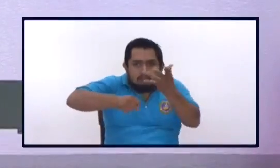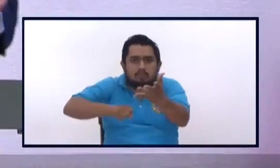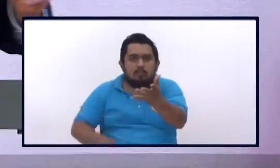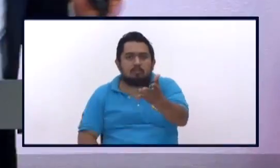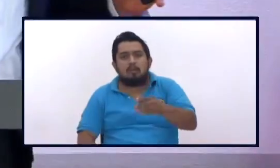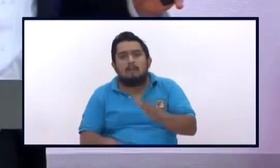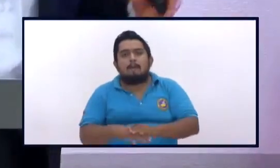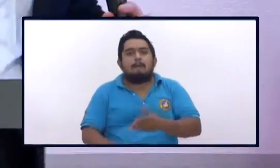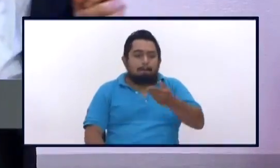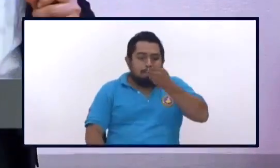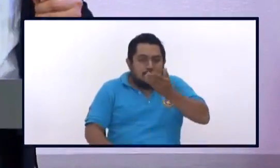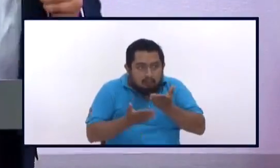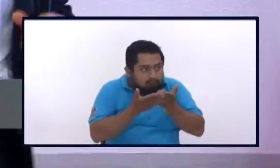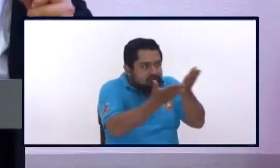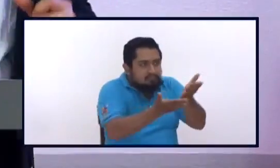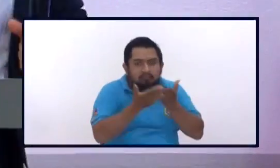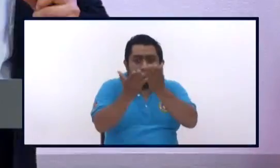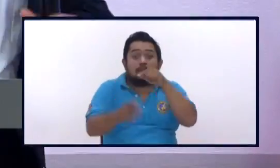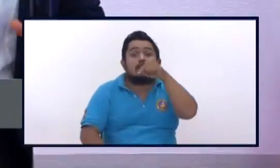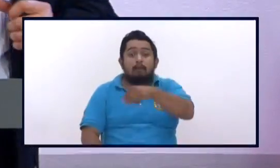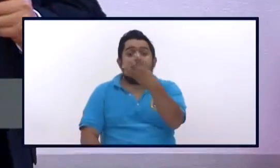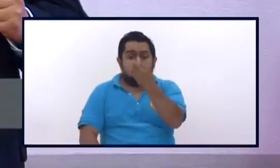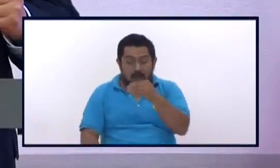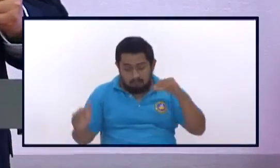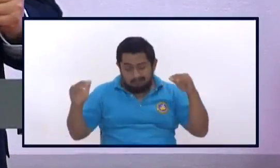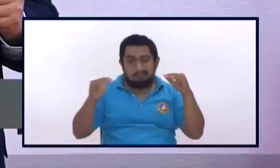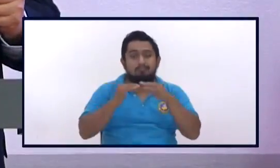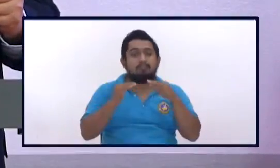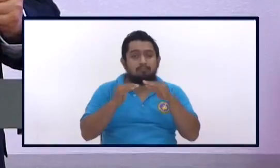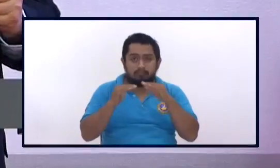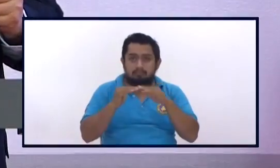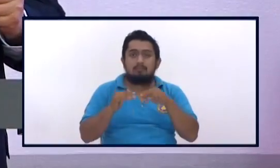repartidor de pizzas que anda directamente dando vuelta él también tiene miedo